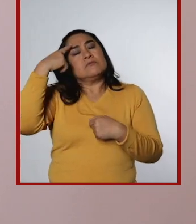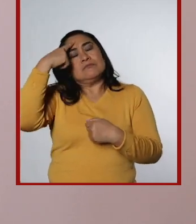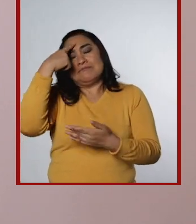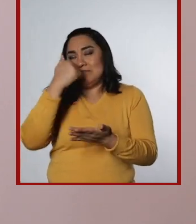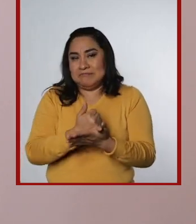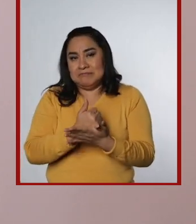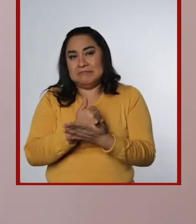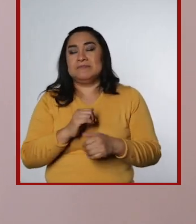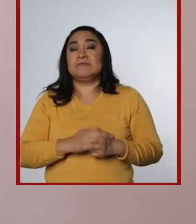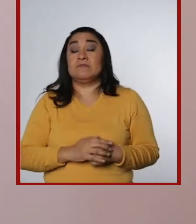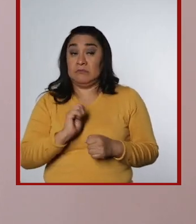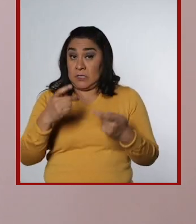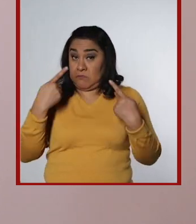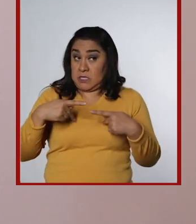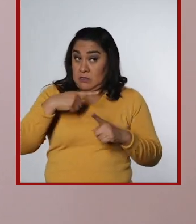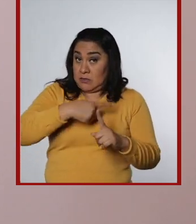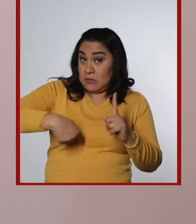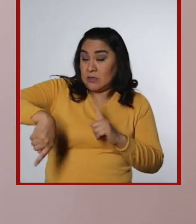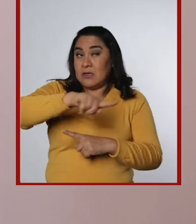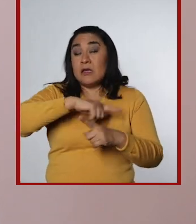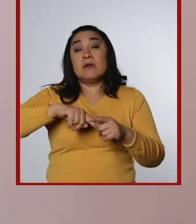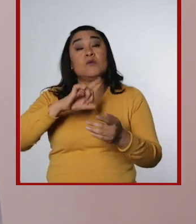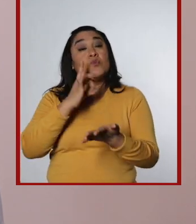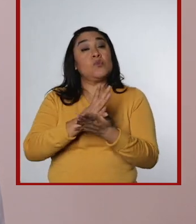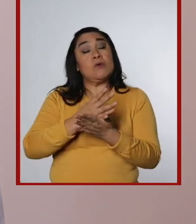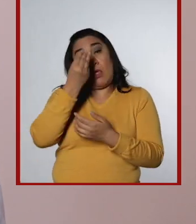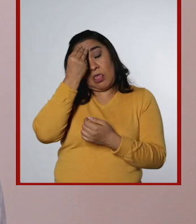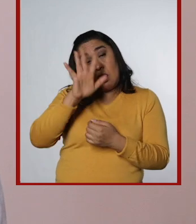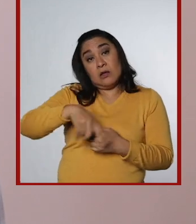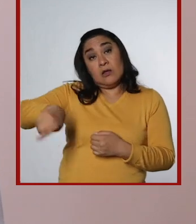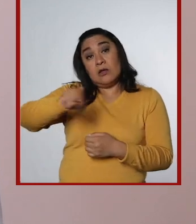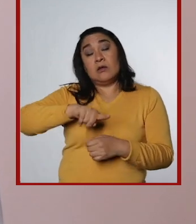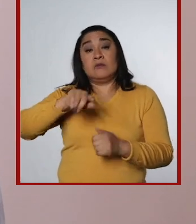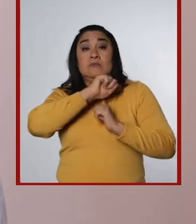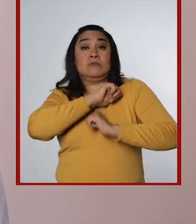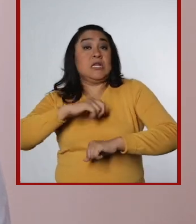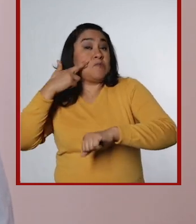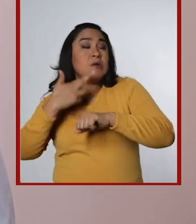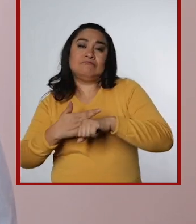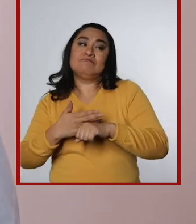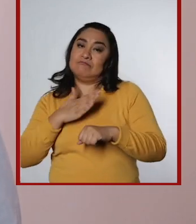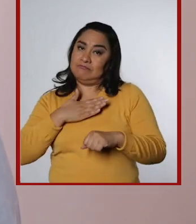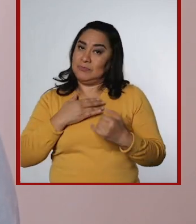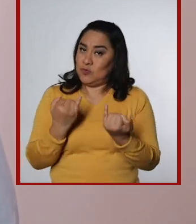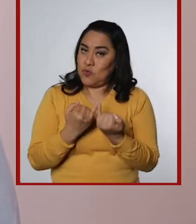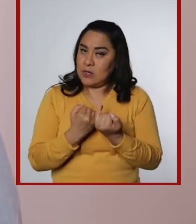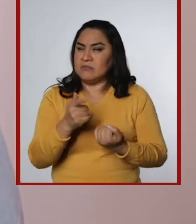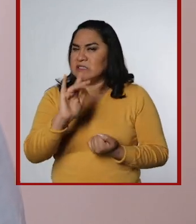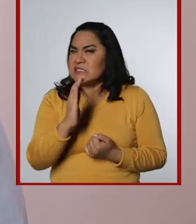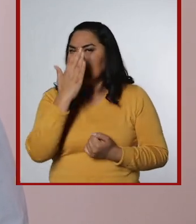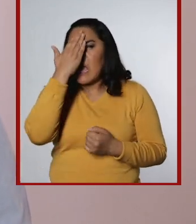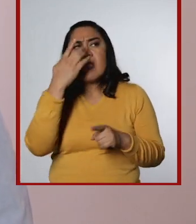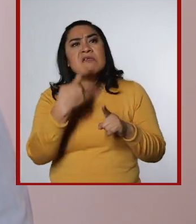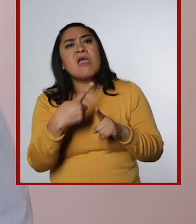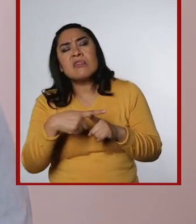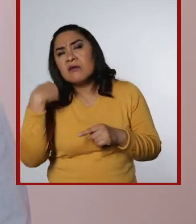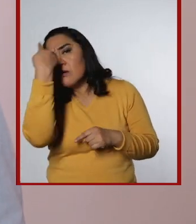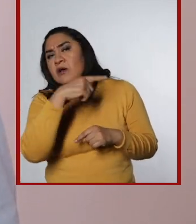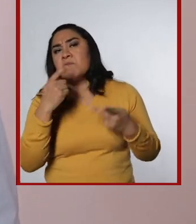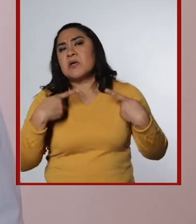cotidianidad como ciudadanos para no dejar toda la responsabilidad a quienes ejercen un cargo público. Conozcan quiénes son sus